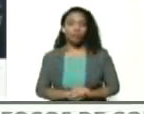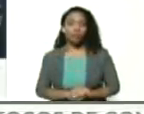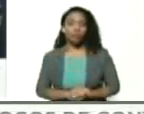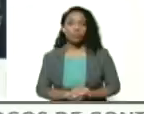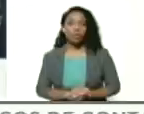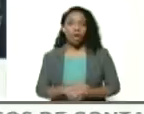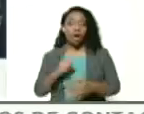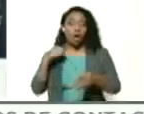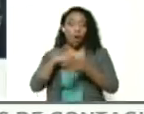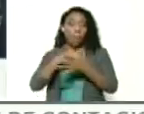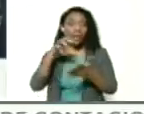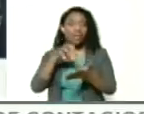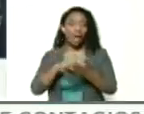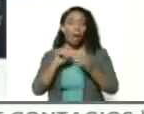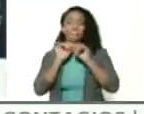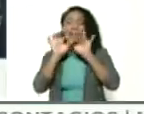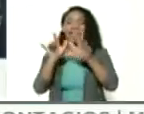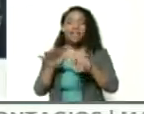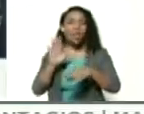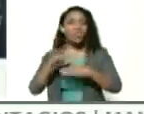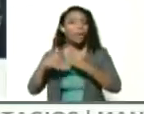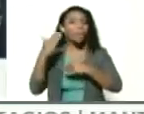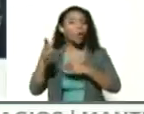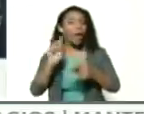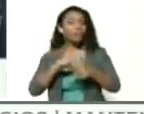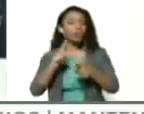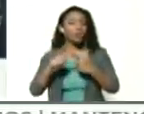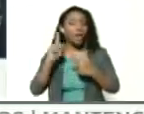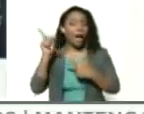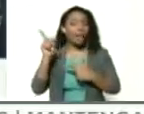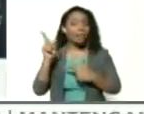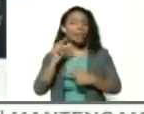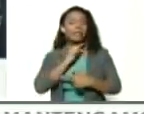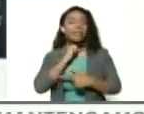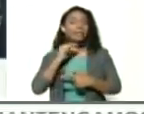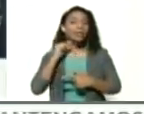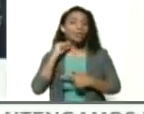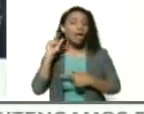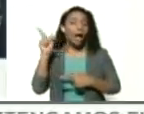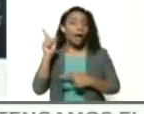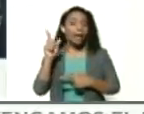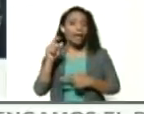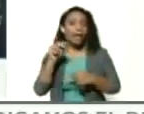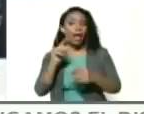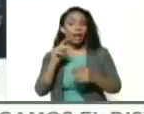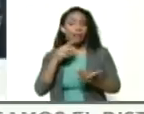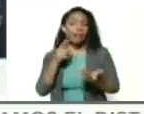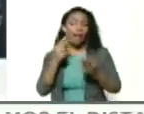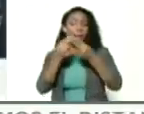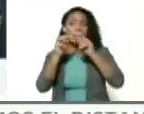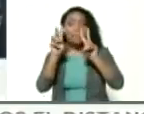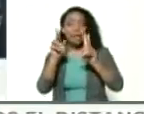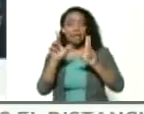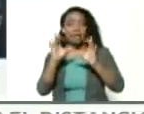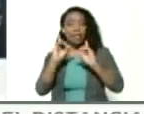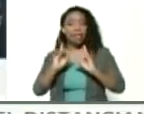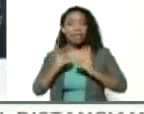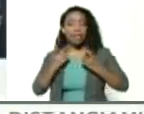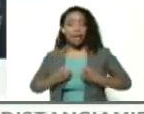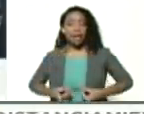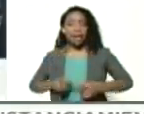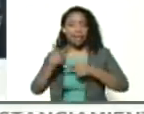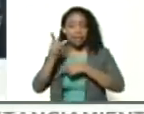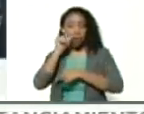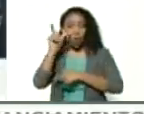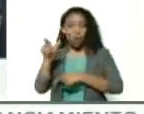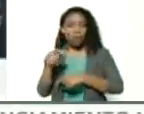de Estado que sería bendecido después por el entonces cardenal, en paz descanse. Allí, a la derecha,